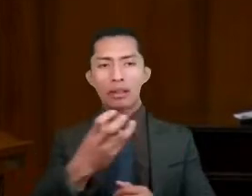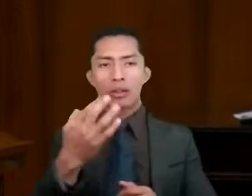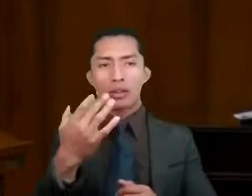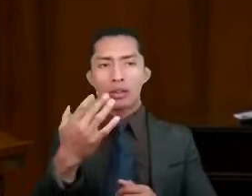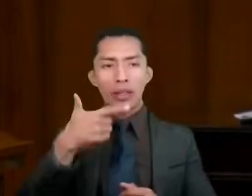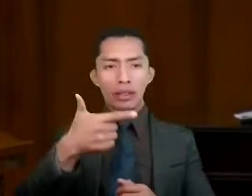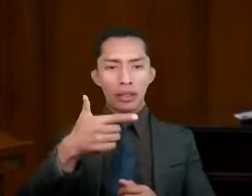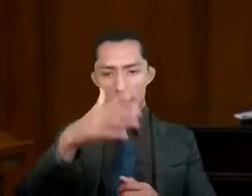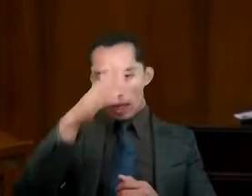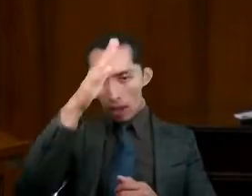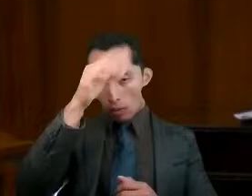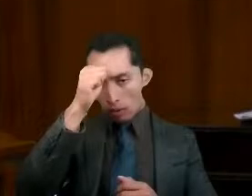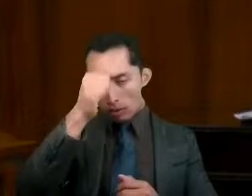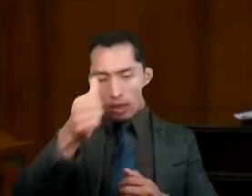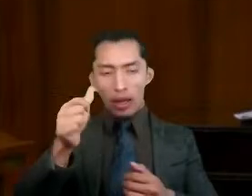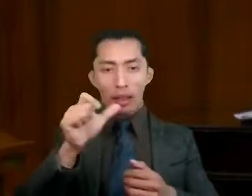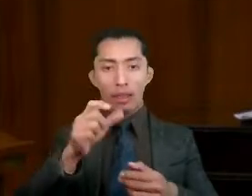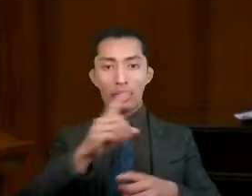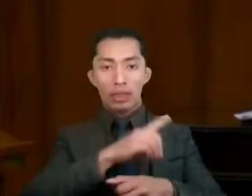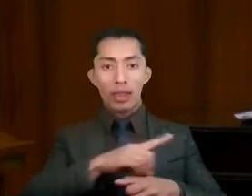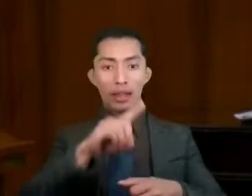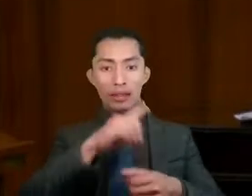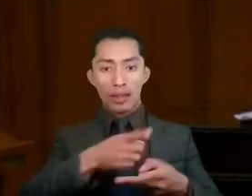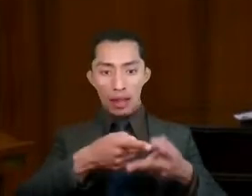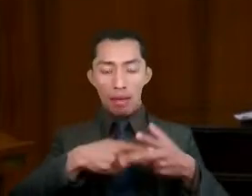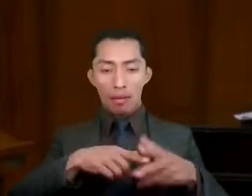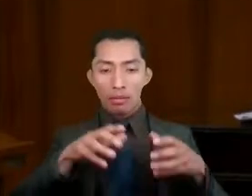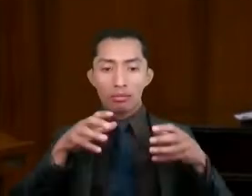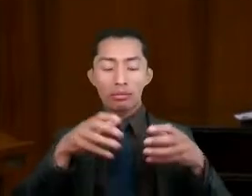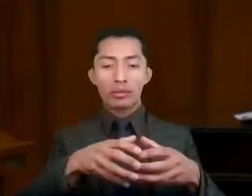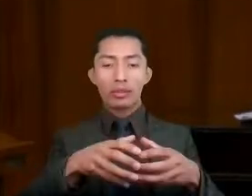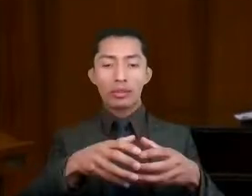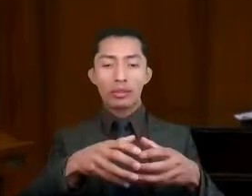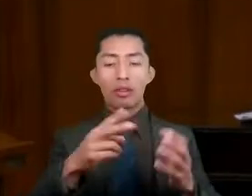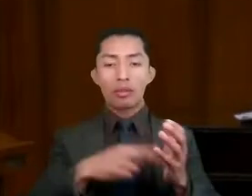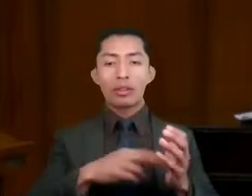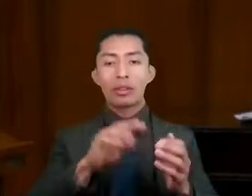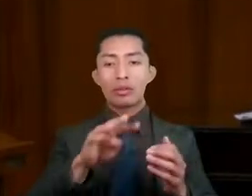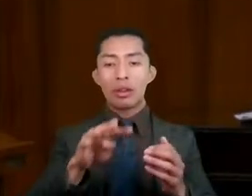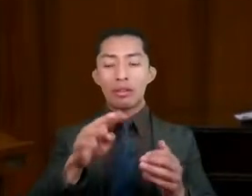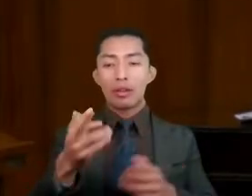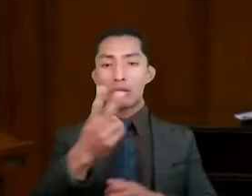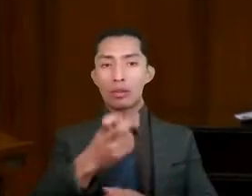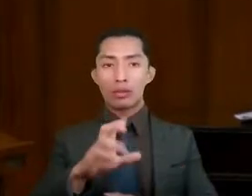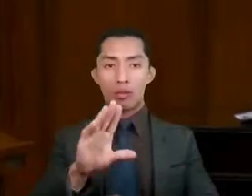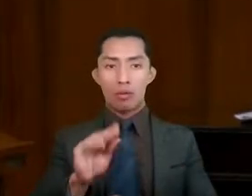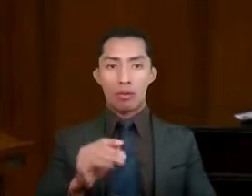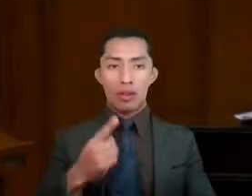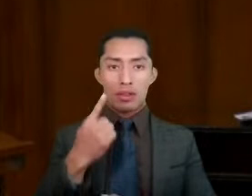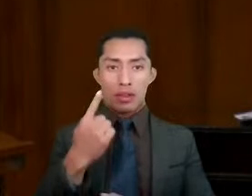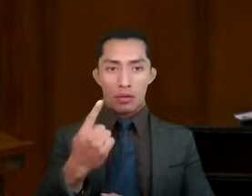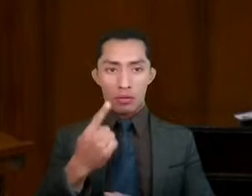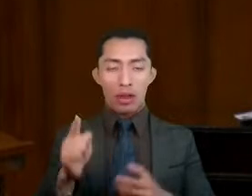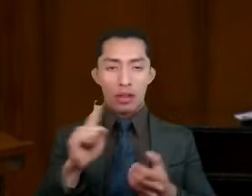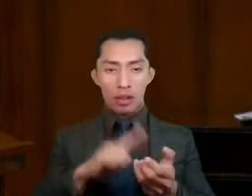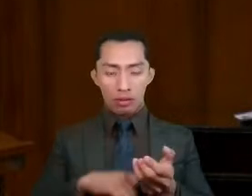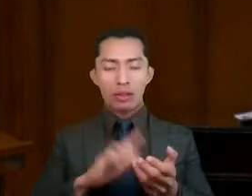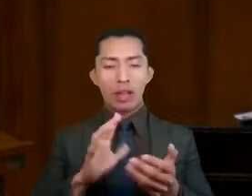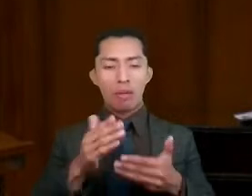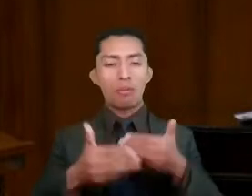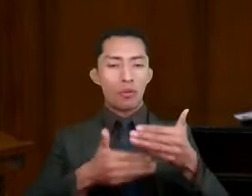1.357 acuerdos generados desde su creación en agosto del 2019, de los cuales 291 están en